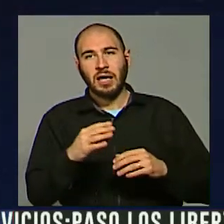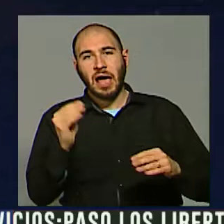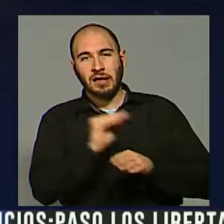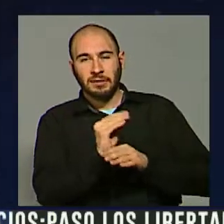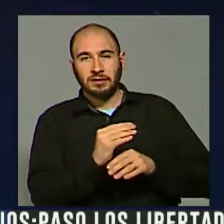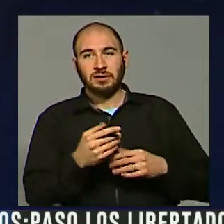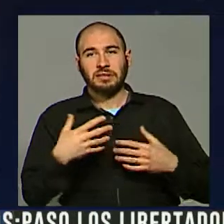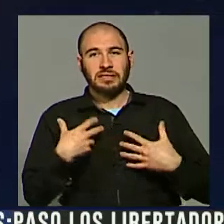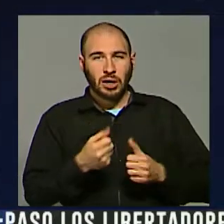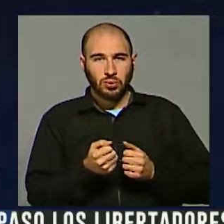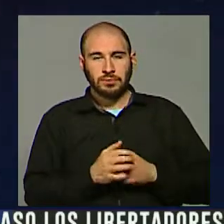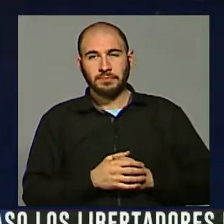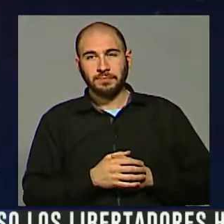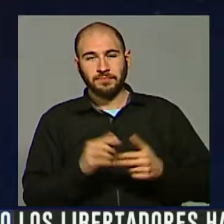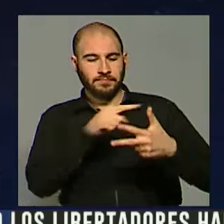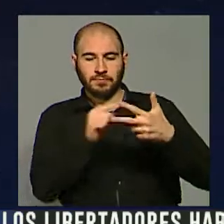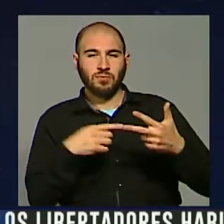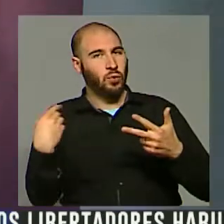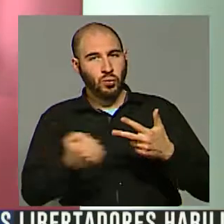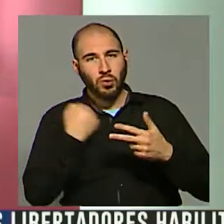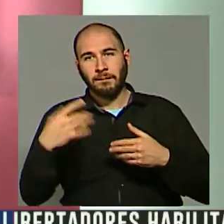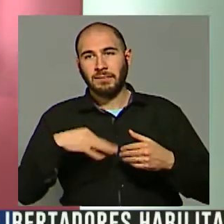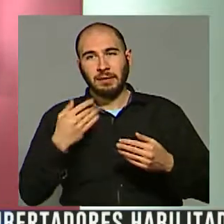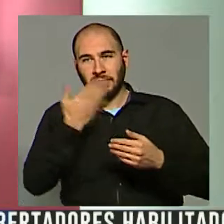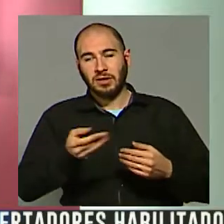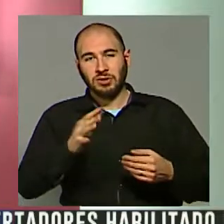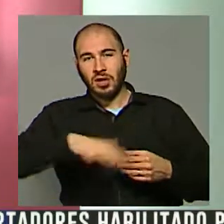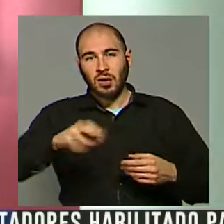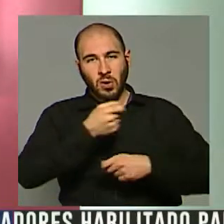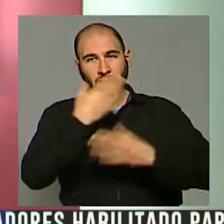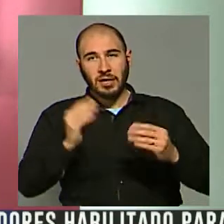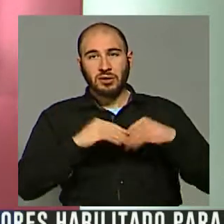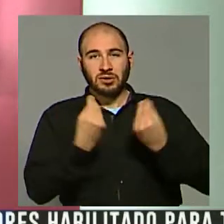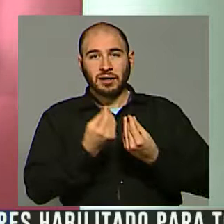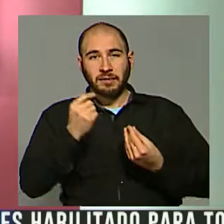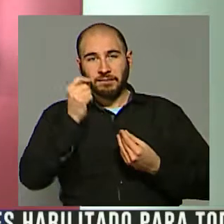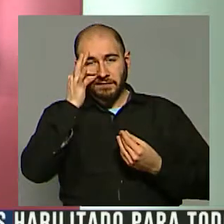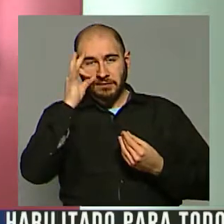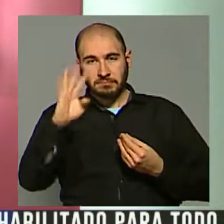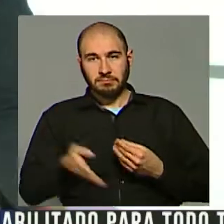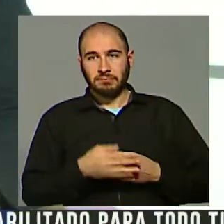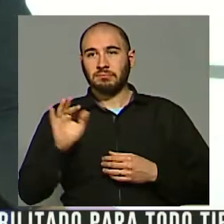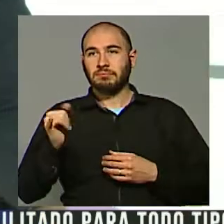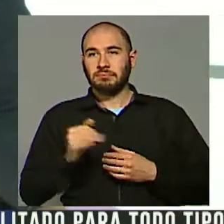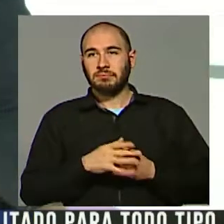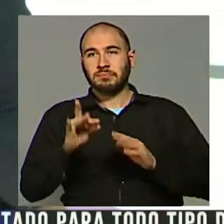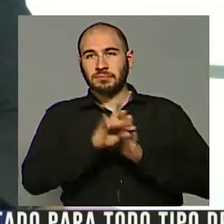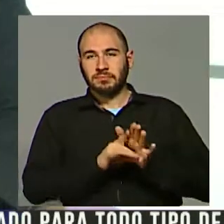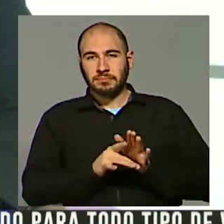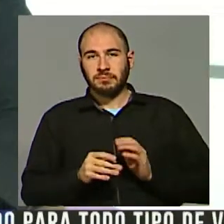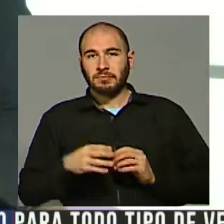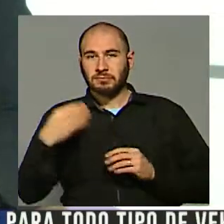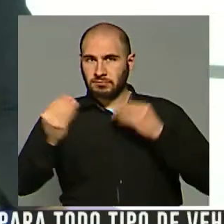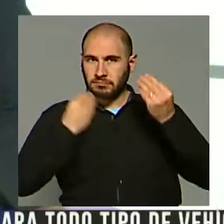alimentos y el caso de la atención, la salud, son fundamentales para la vida de cualquier sociedad y la acumulada alcanza ya el 20%. Sí, un dato